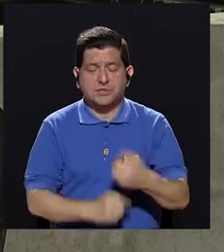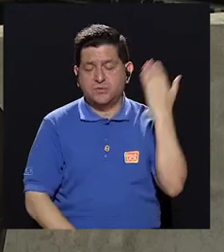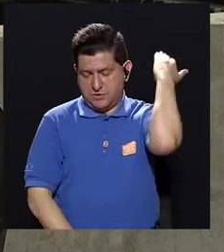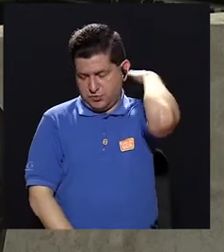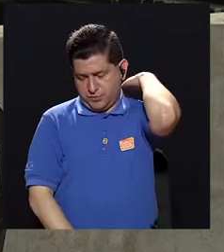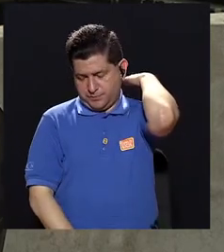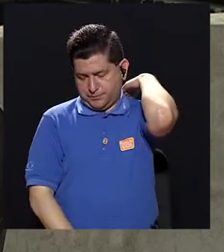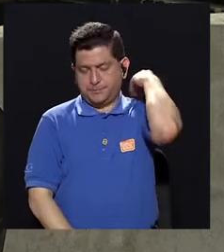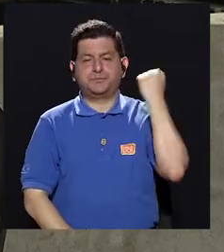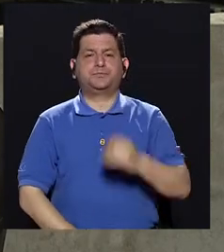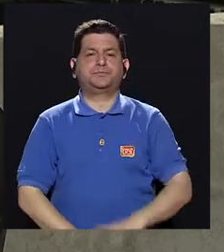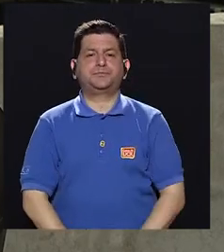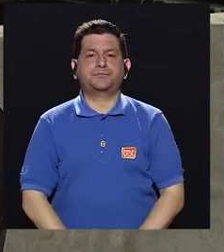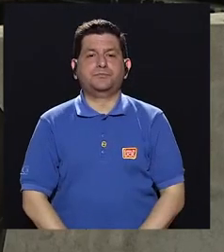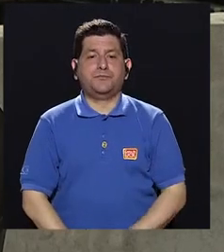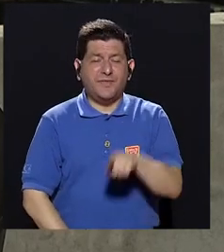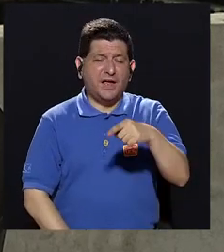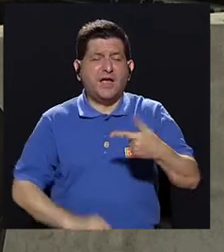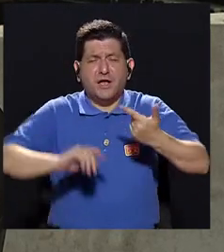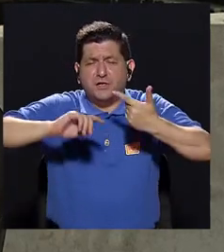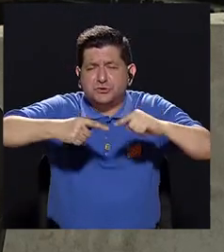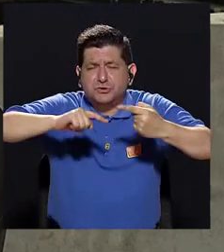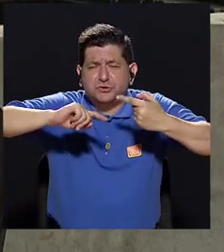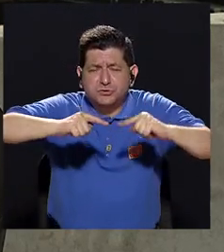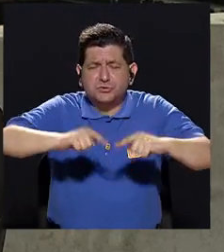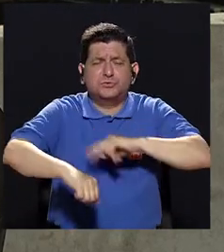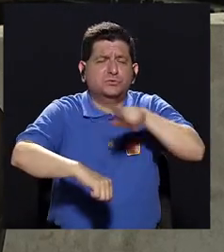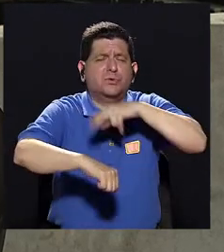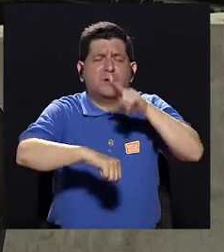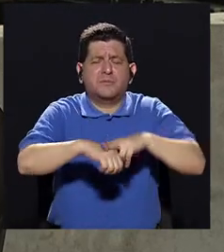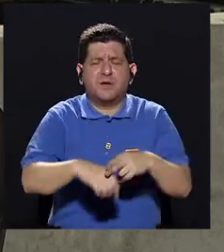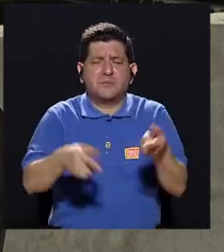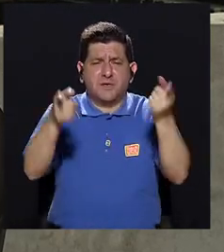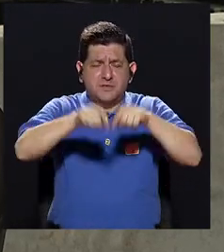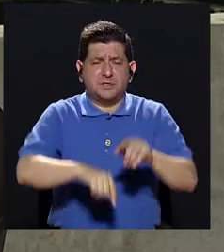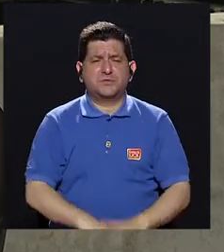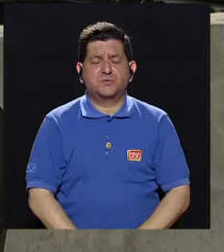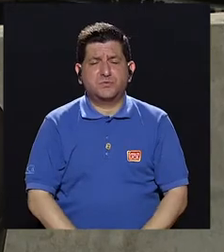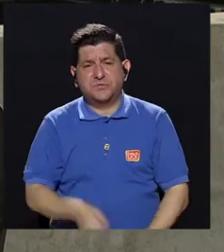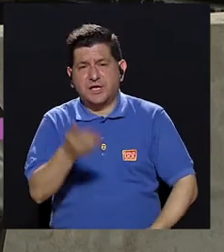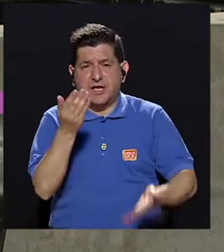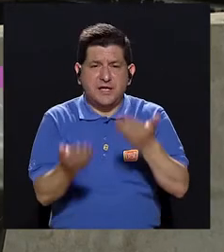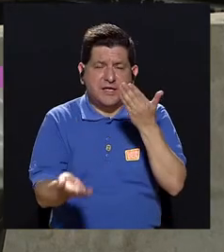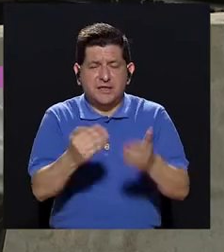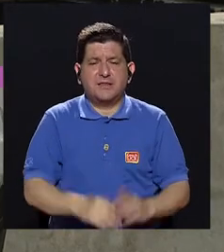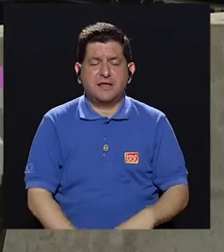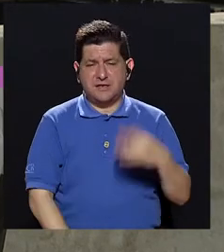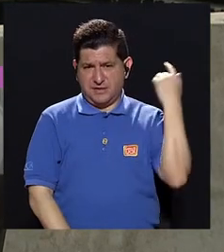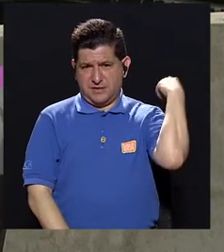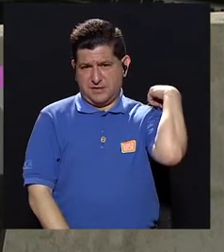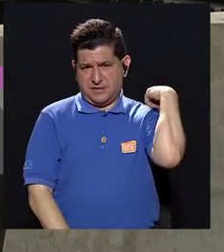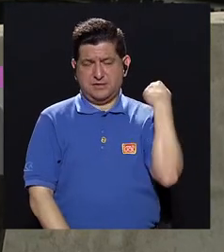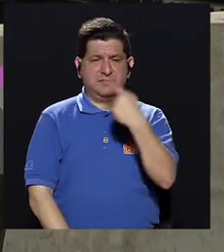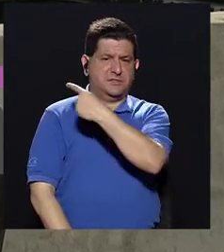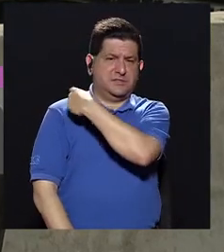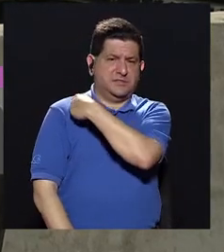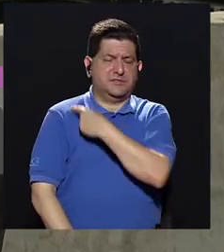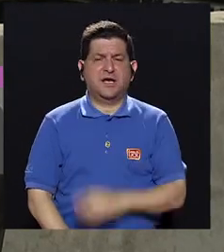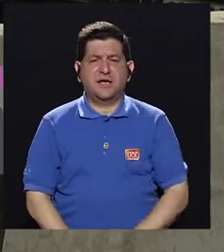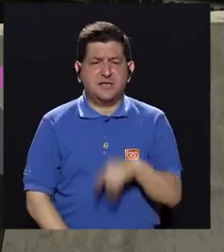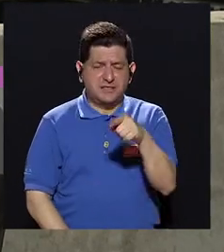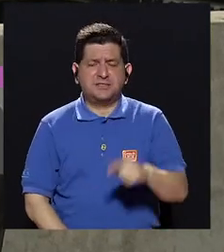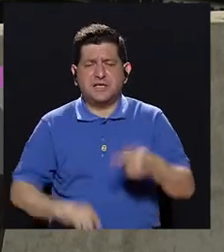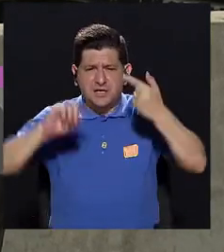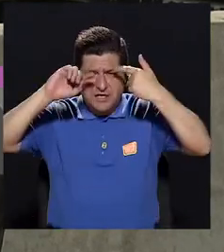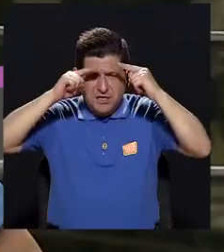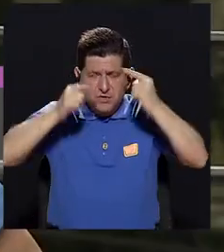parte de la espalda, ¿verdad? Claro, y esas contracturas que ocurren tan frecuentemente en los trapecios, que producen mucha cefalea